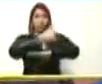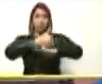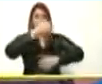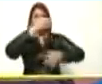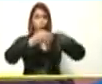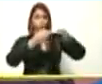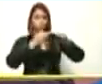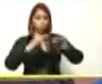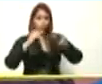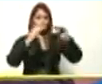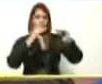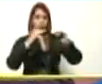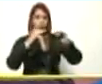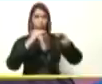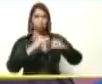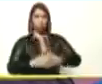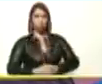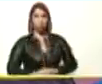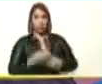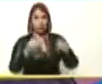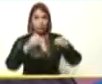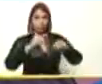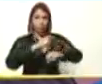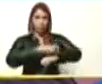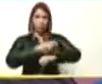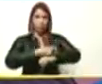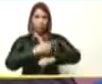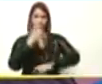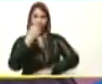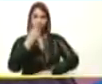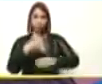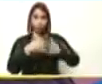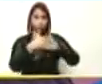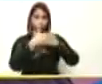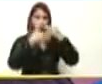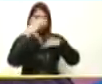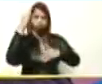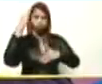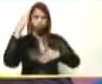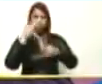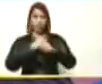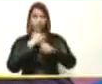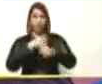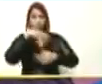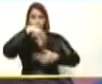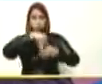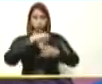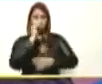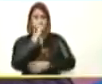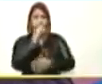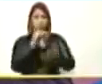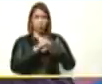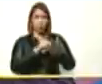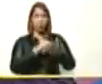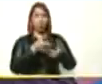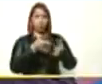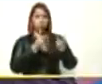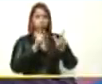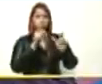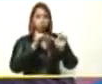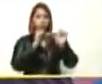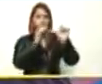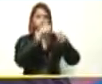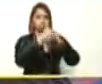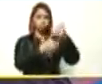directiva de acuerdo a los tiempos que vienen de trabajo en la asamblea nacional y eso nos va a permitir seguir